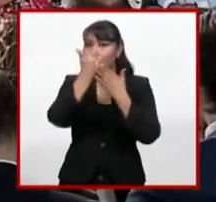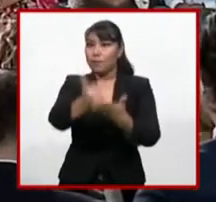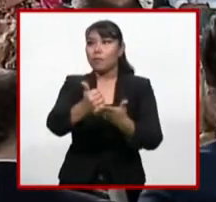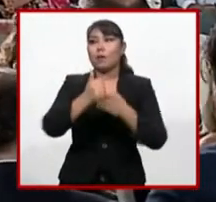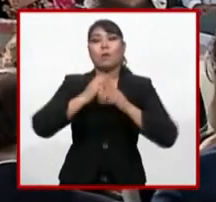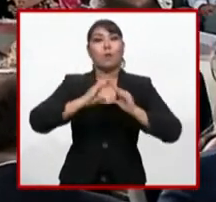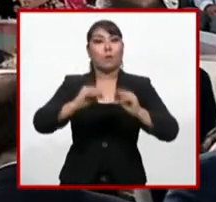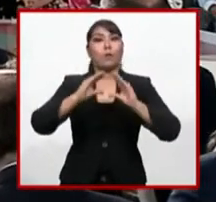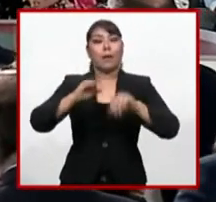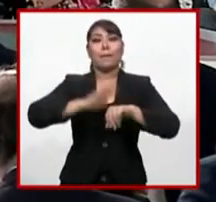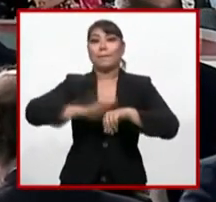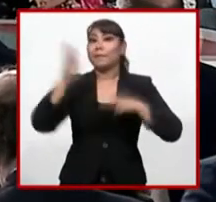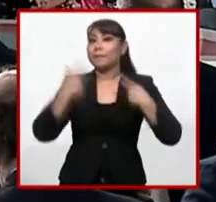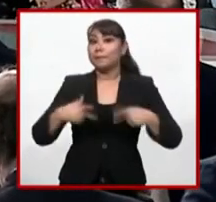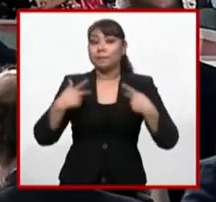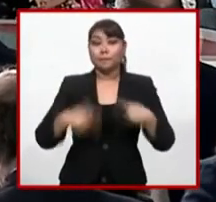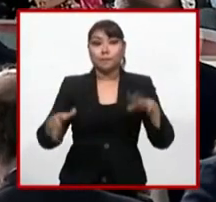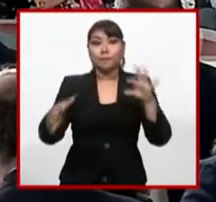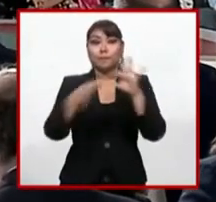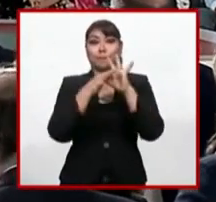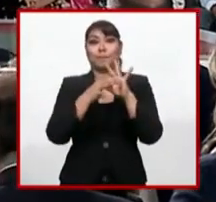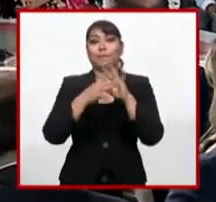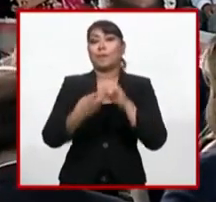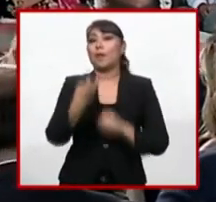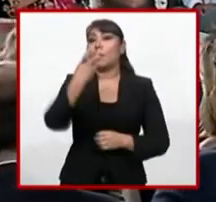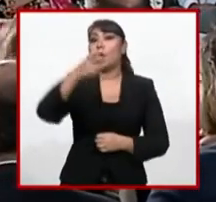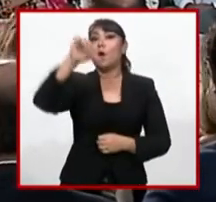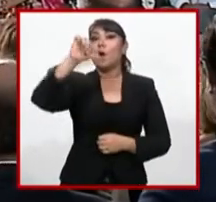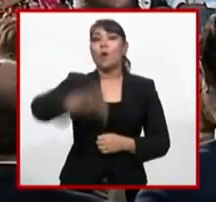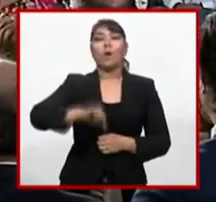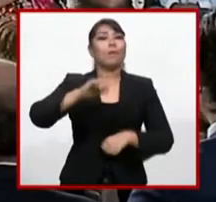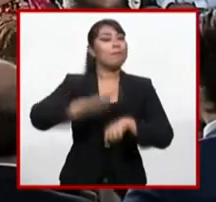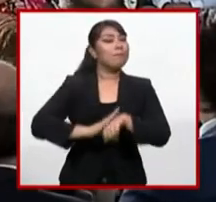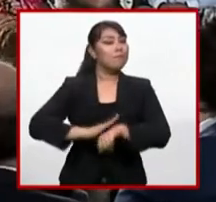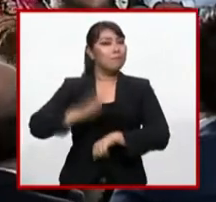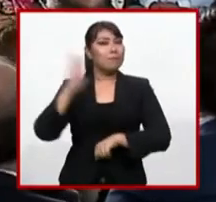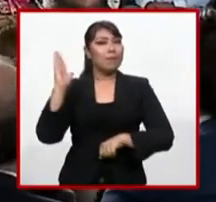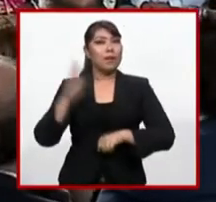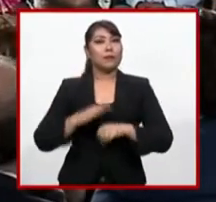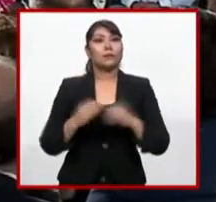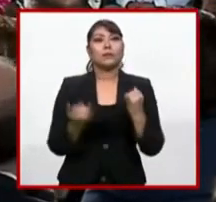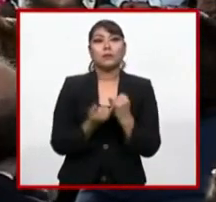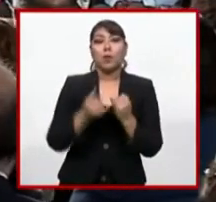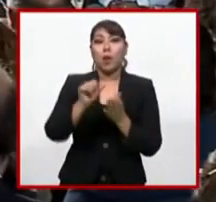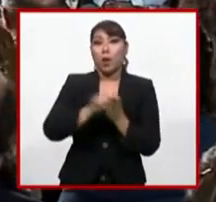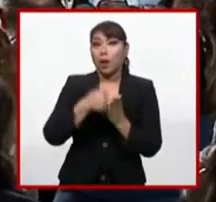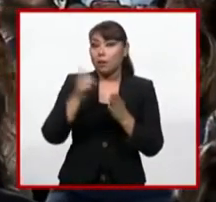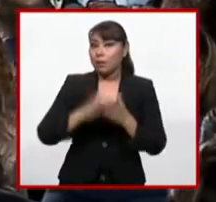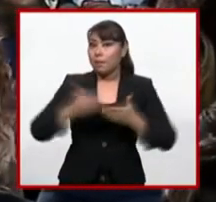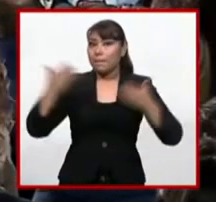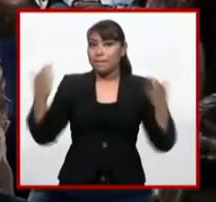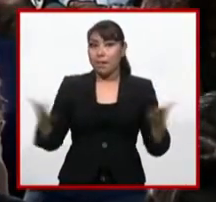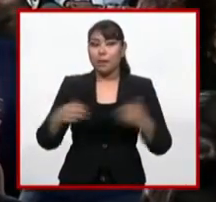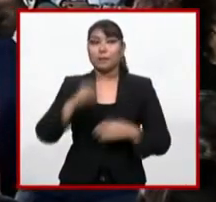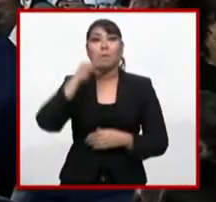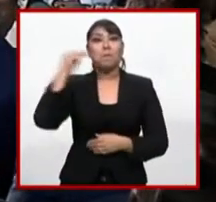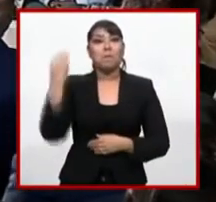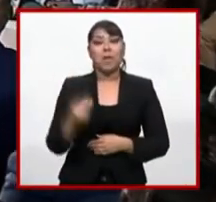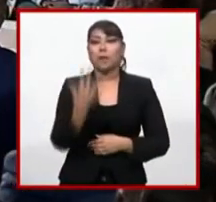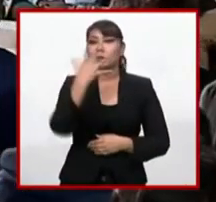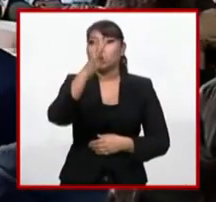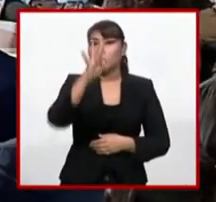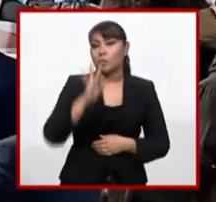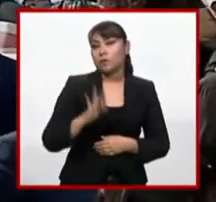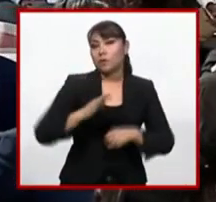mejor a nuestra gente. Por eso hoy hemos crecido en aguacate 13%, en miel